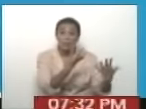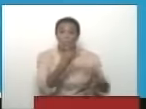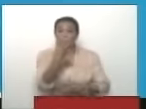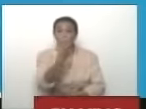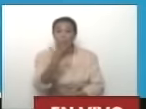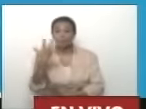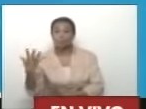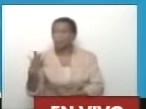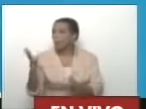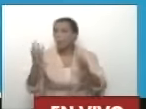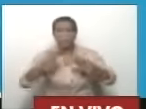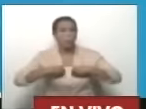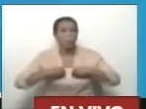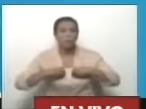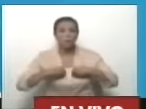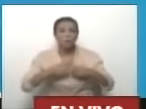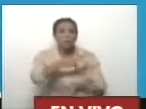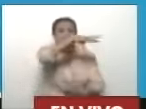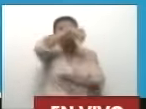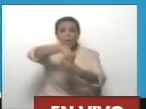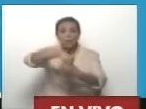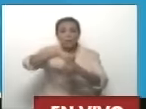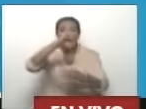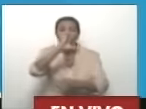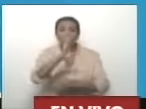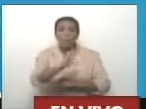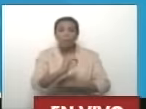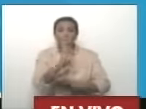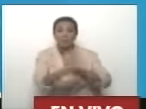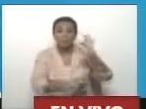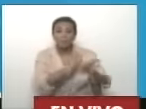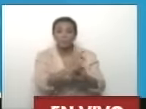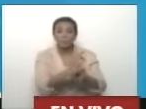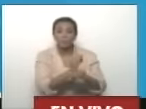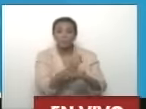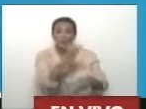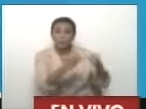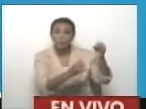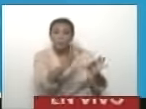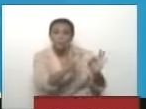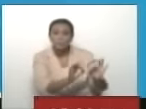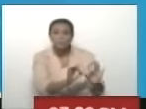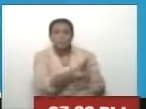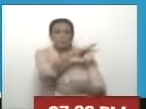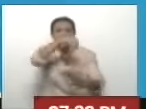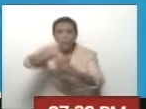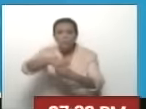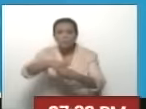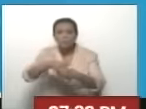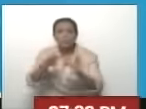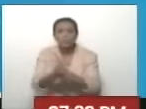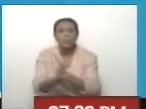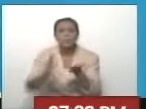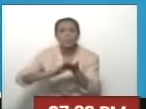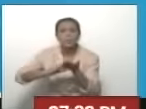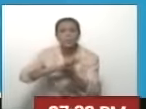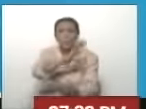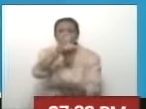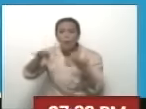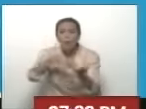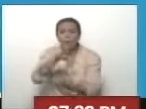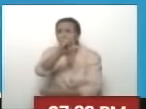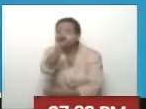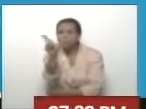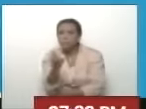no reconocimiento de la jurisdicción de la Corte Internacional de Justicia para dirimir la controversia de la